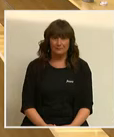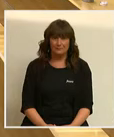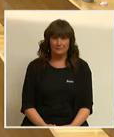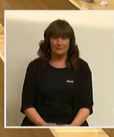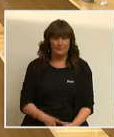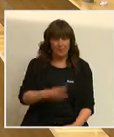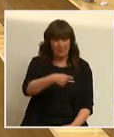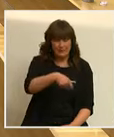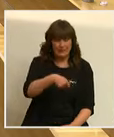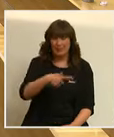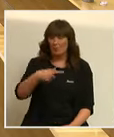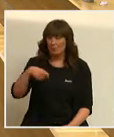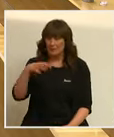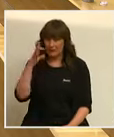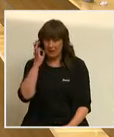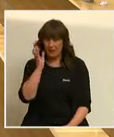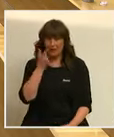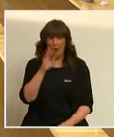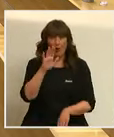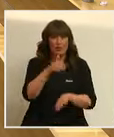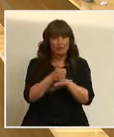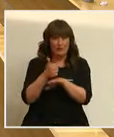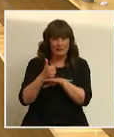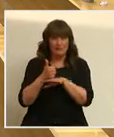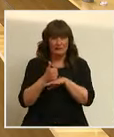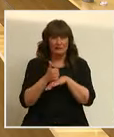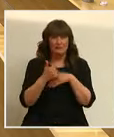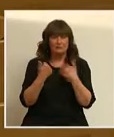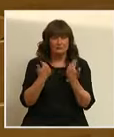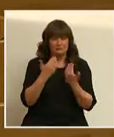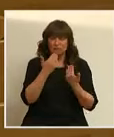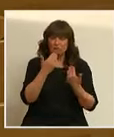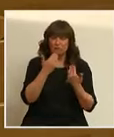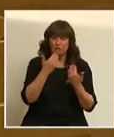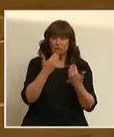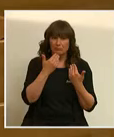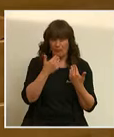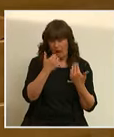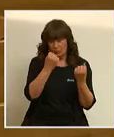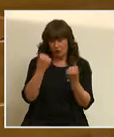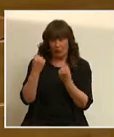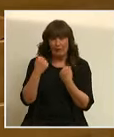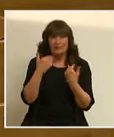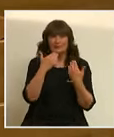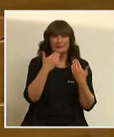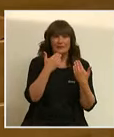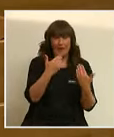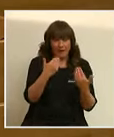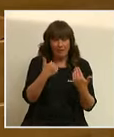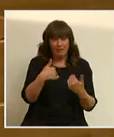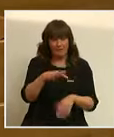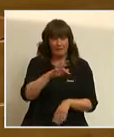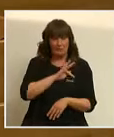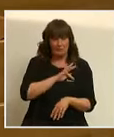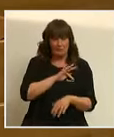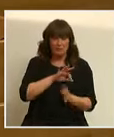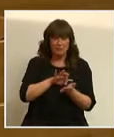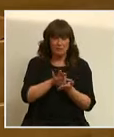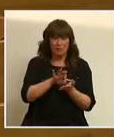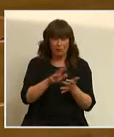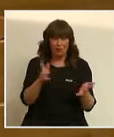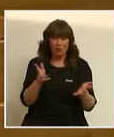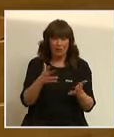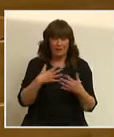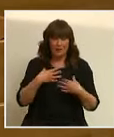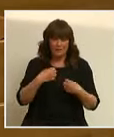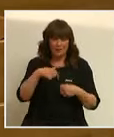Presidente, presidenta, consellers, agradeceros, autoridades, agradecer este premio al Servicio de Emergencias